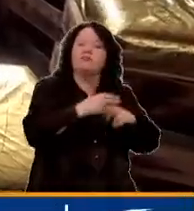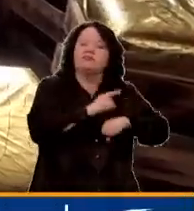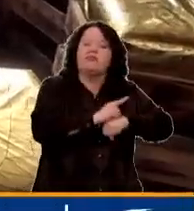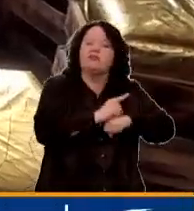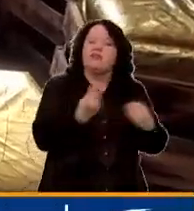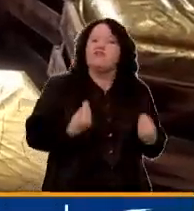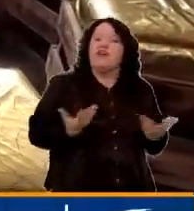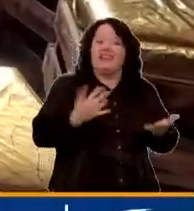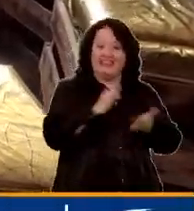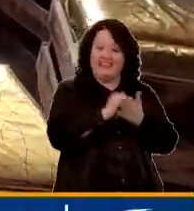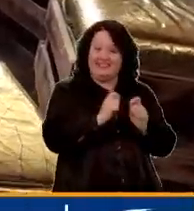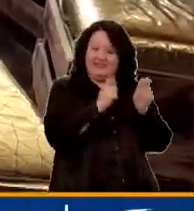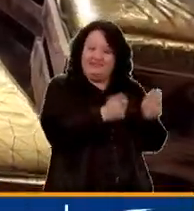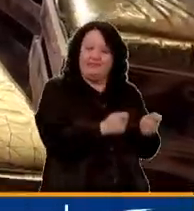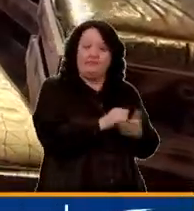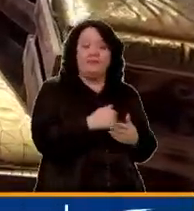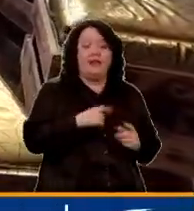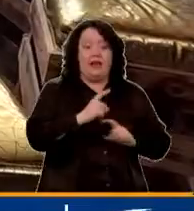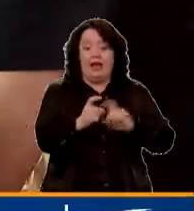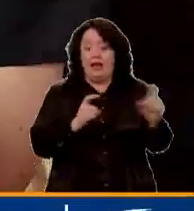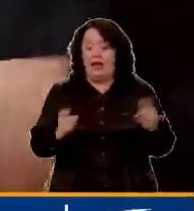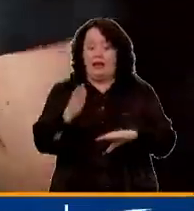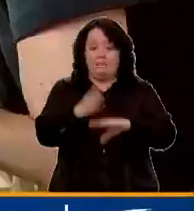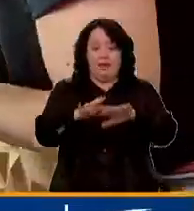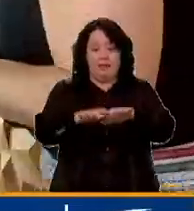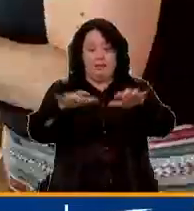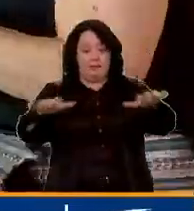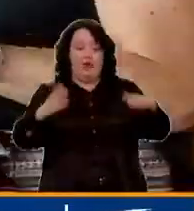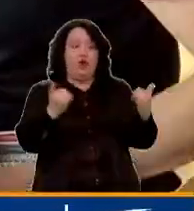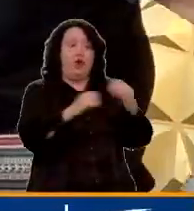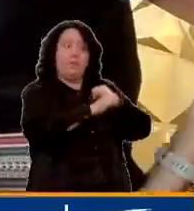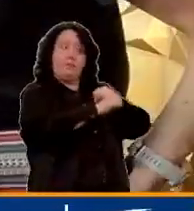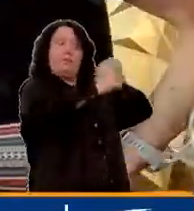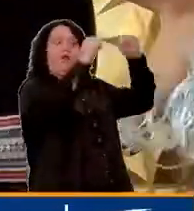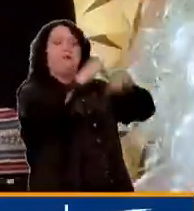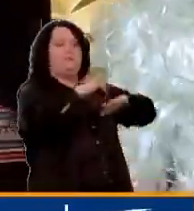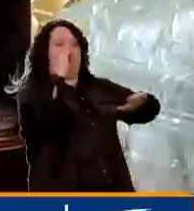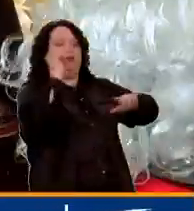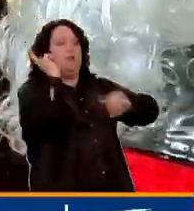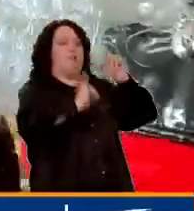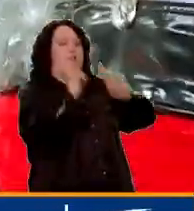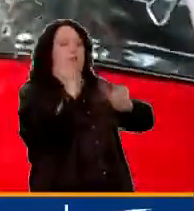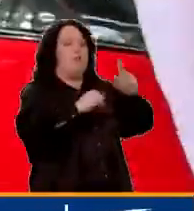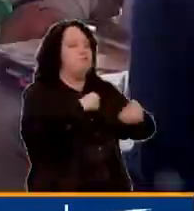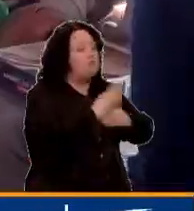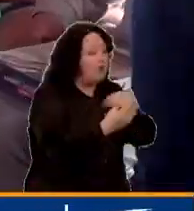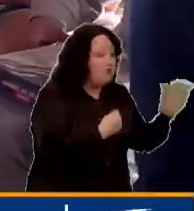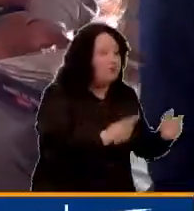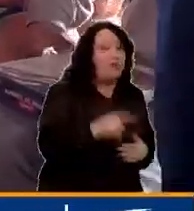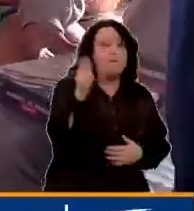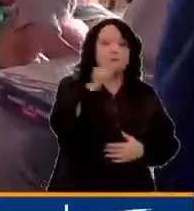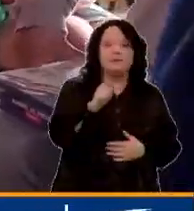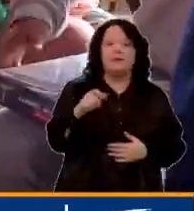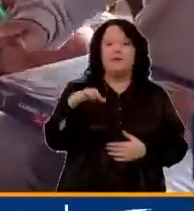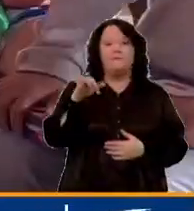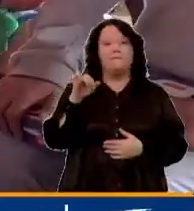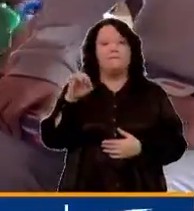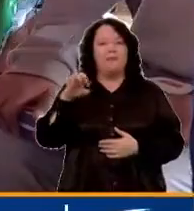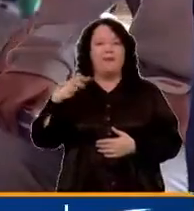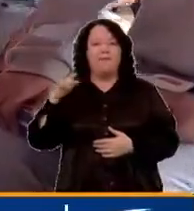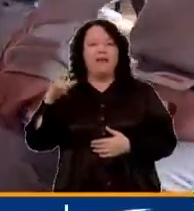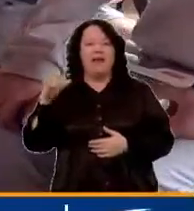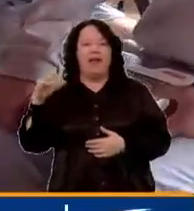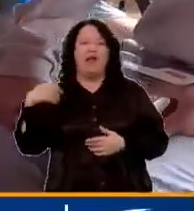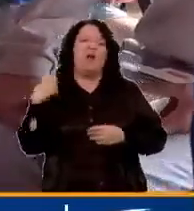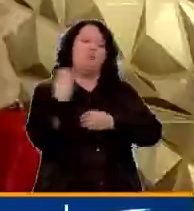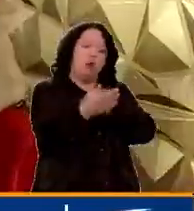Y esta entrega de regalo la hemos dividido en dos. Esta mañana nos vinimos temprano y gracias a la generosidad de Pepe Ganga, le